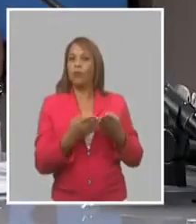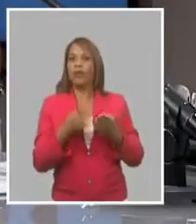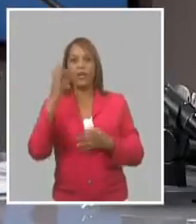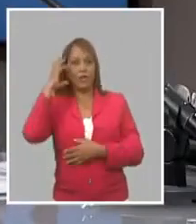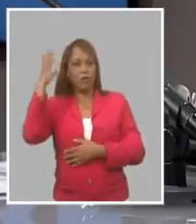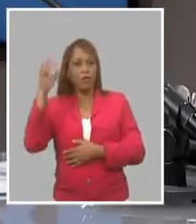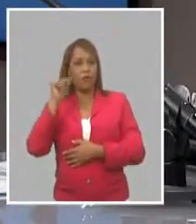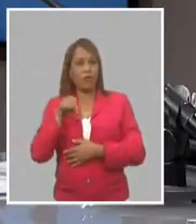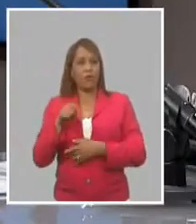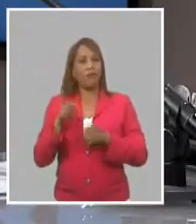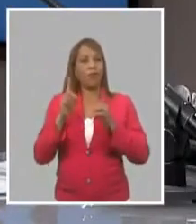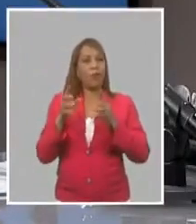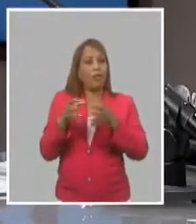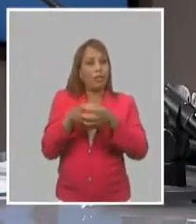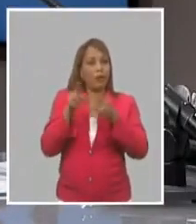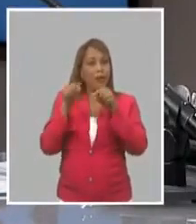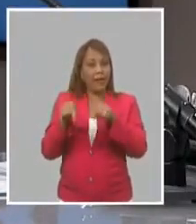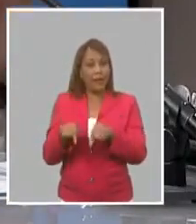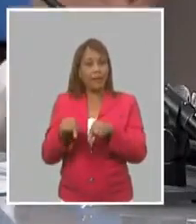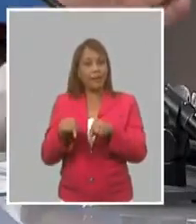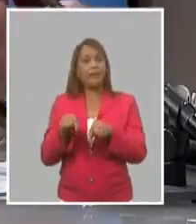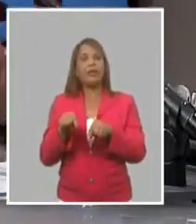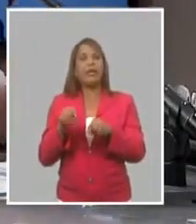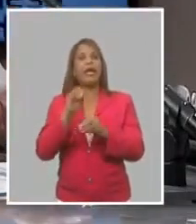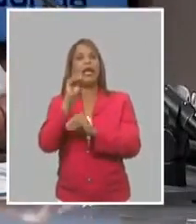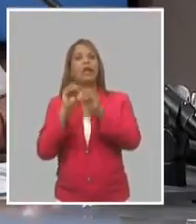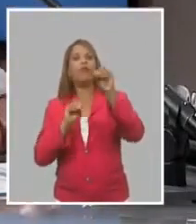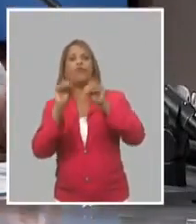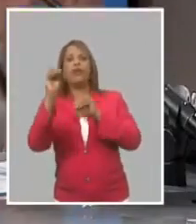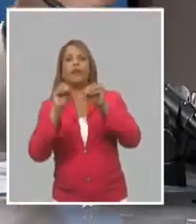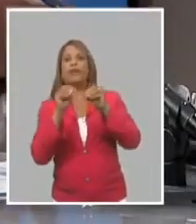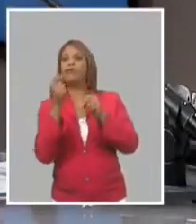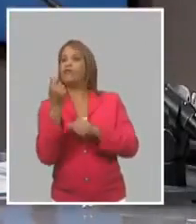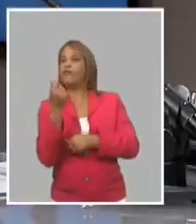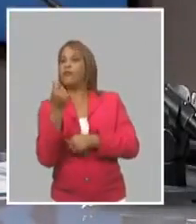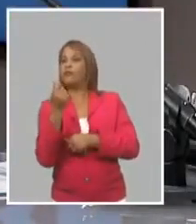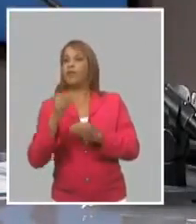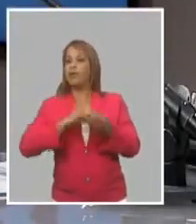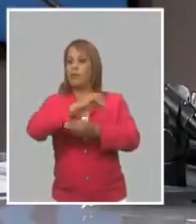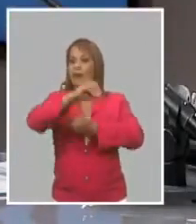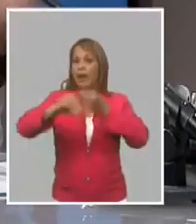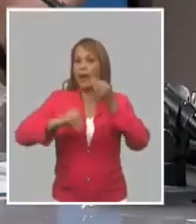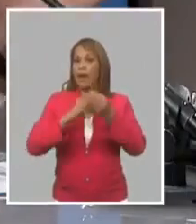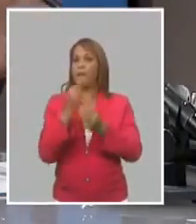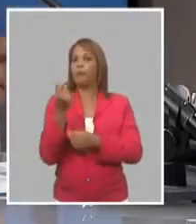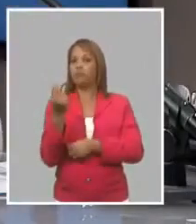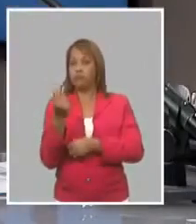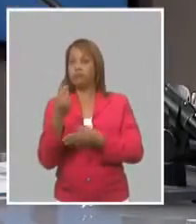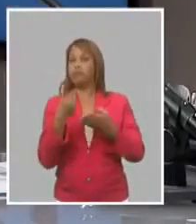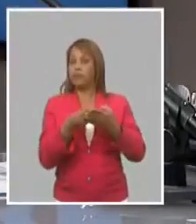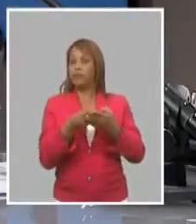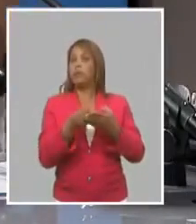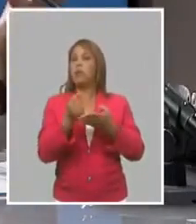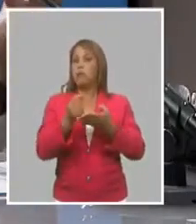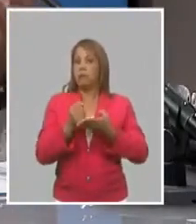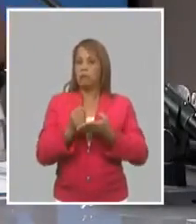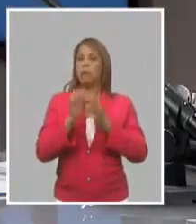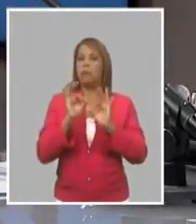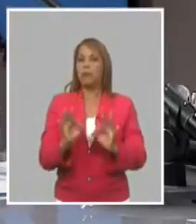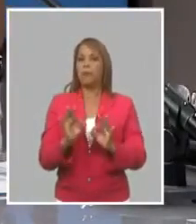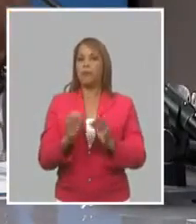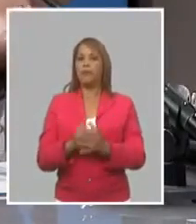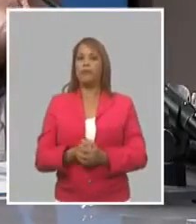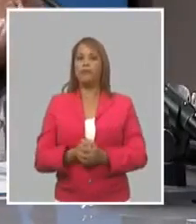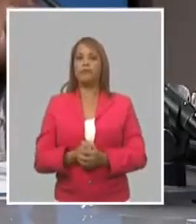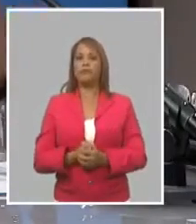en el plano político, a mí me parece que la tarea de ordenamiento desde el punto de vista financiero y desde el punto de vista monetario la apoya. No es